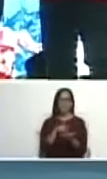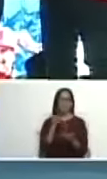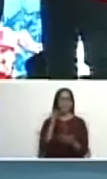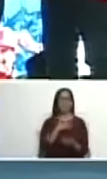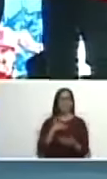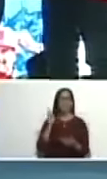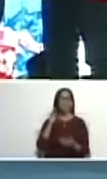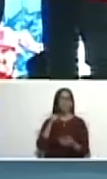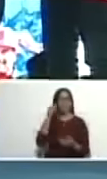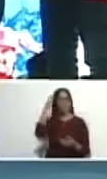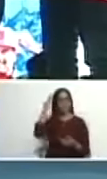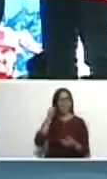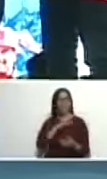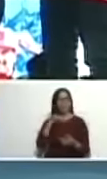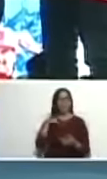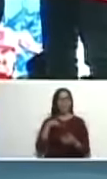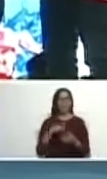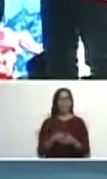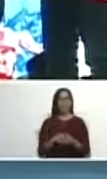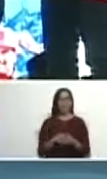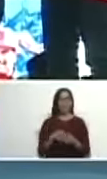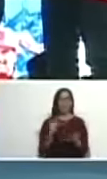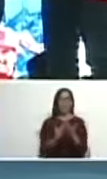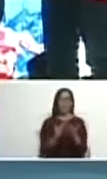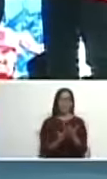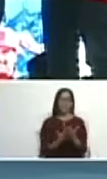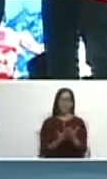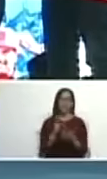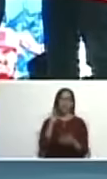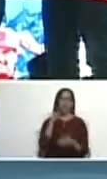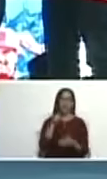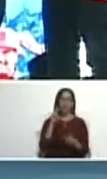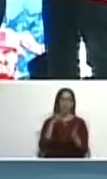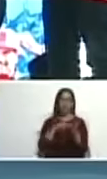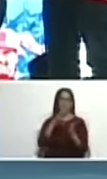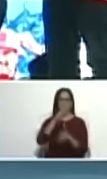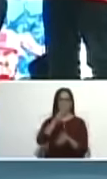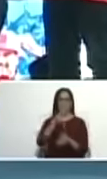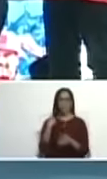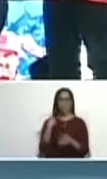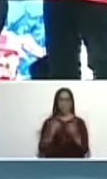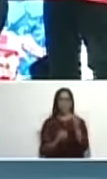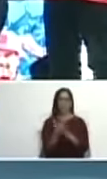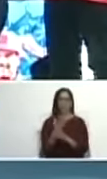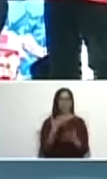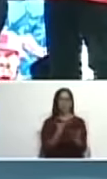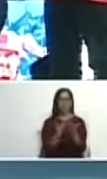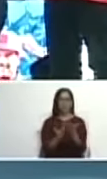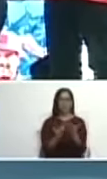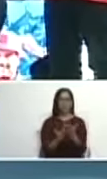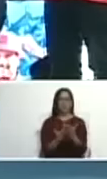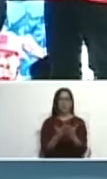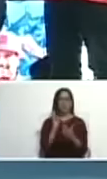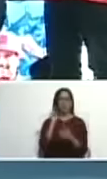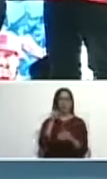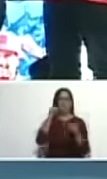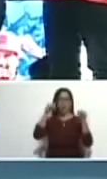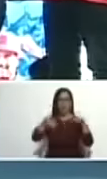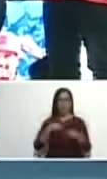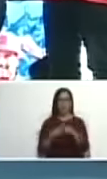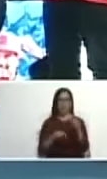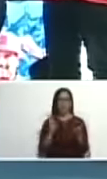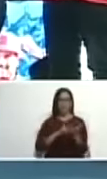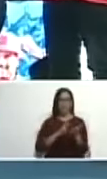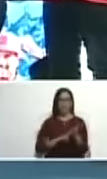porque cuando nosotros le planteamos a usted el 2023, el 1 de mayo, estas propuestas que usted hoy ha hecho realidad para